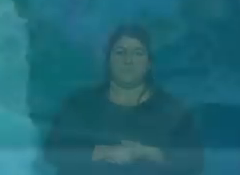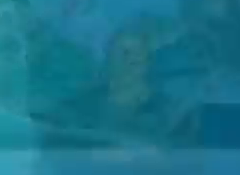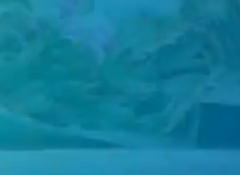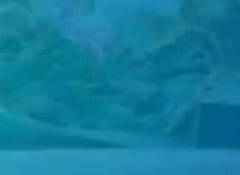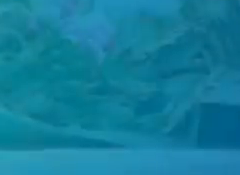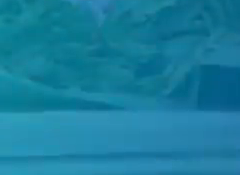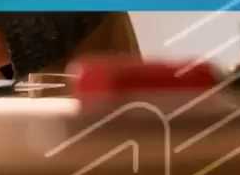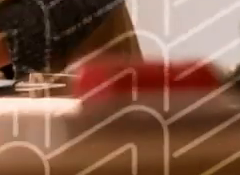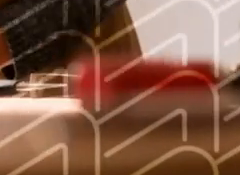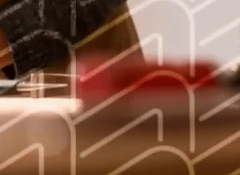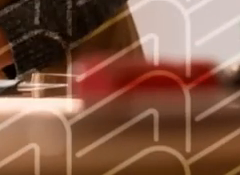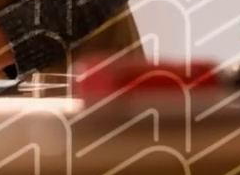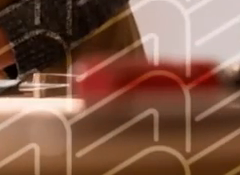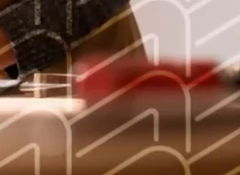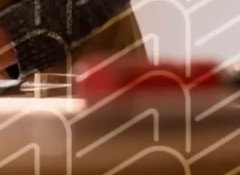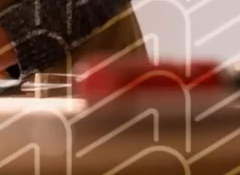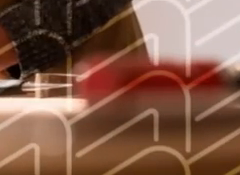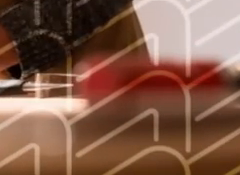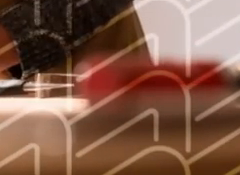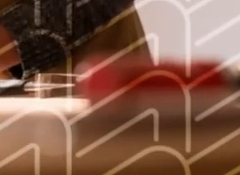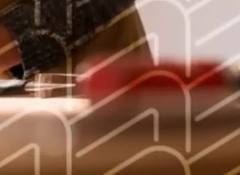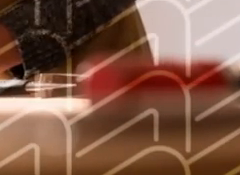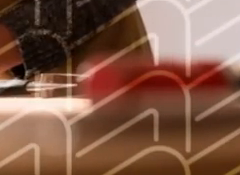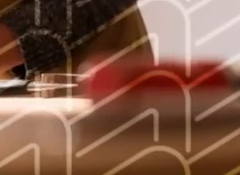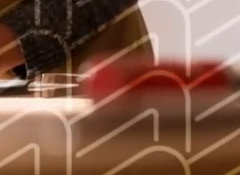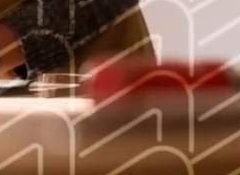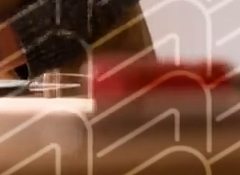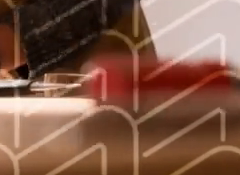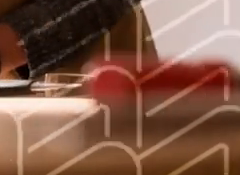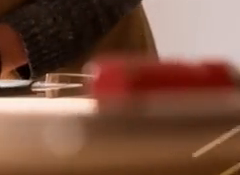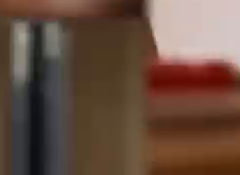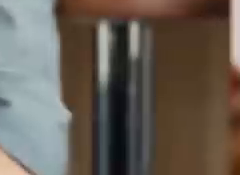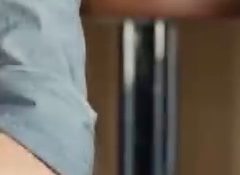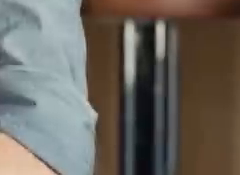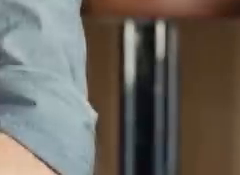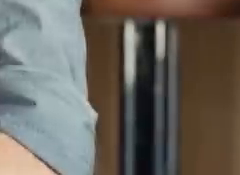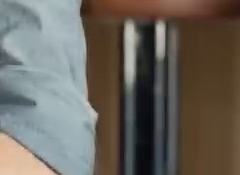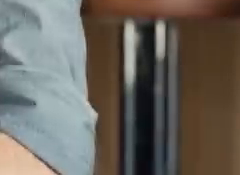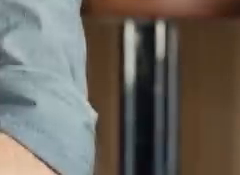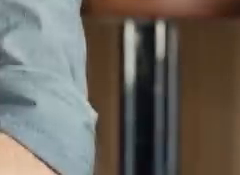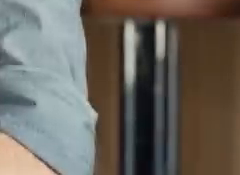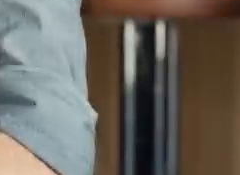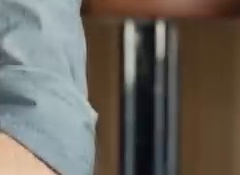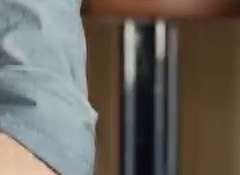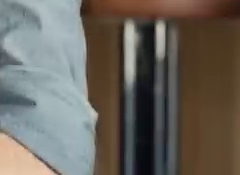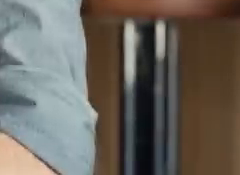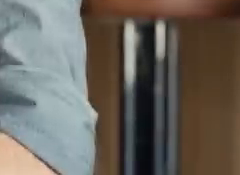En Provincia ART, a las pymes que apoyan al país, las apoyamos con un plan que se adapta a su realidad. Ingresá a